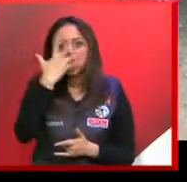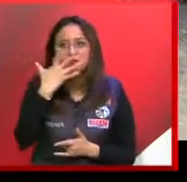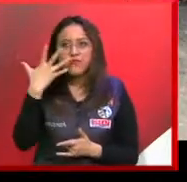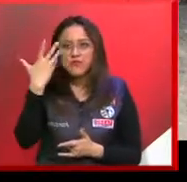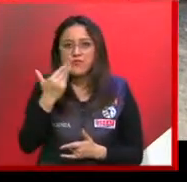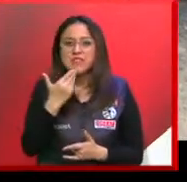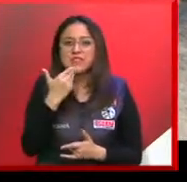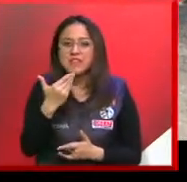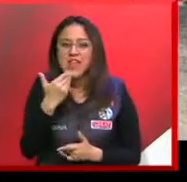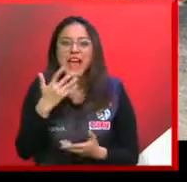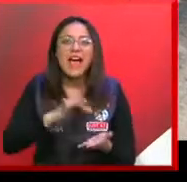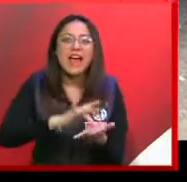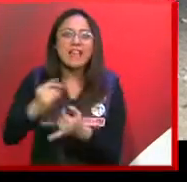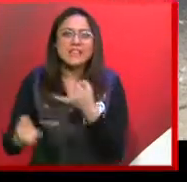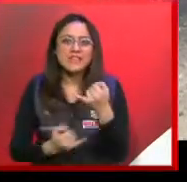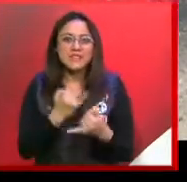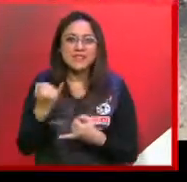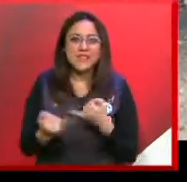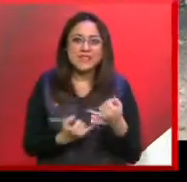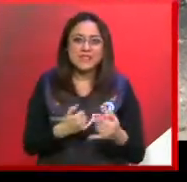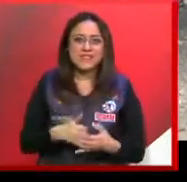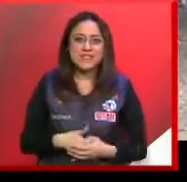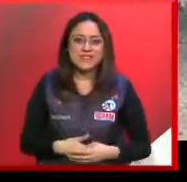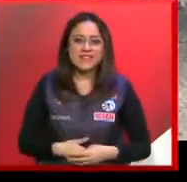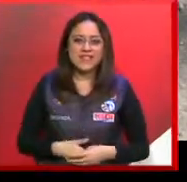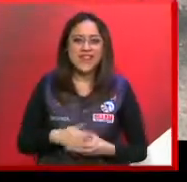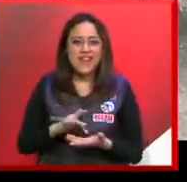¡Gracias, Juguetón!